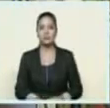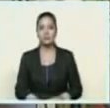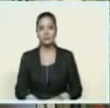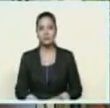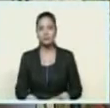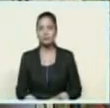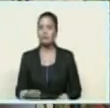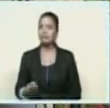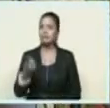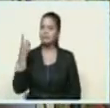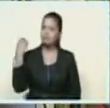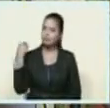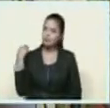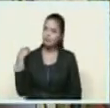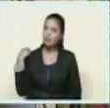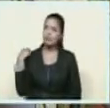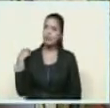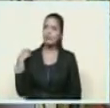adiós